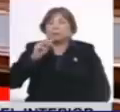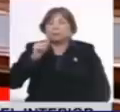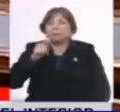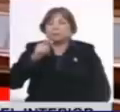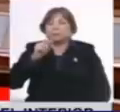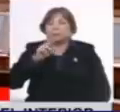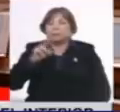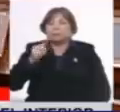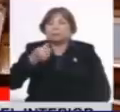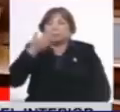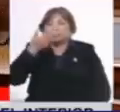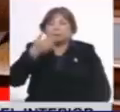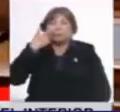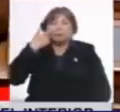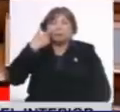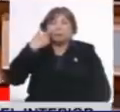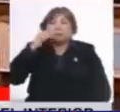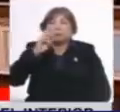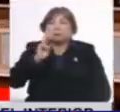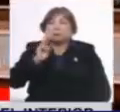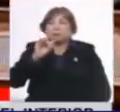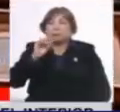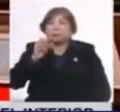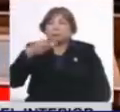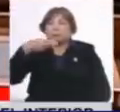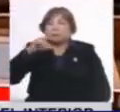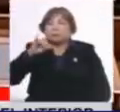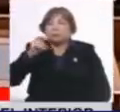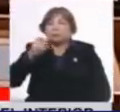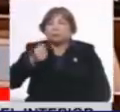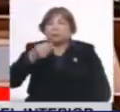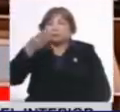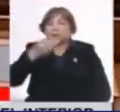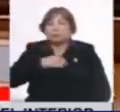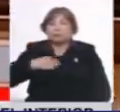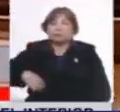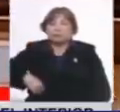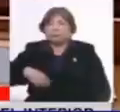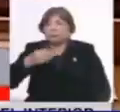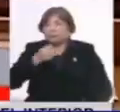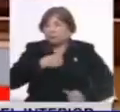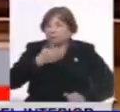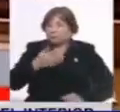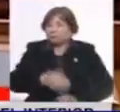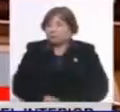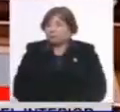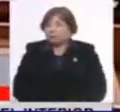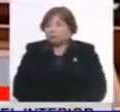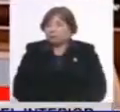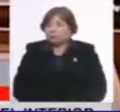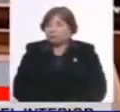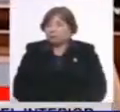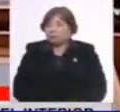Le cedemos el uso de la palabra al señor Willy Huertas Olivas, ministro del Interior. Señor ministro.